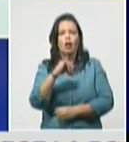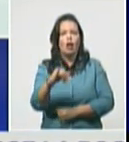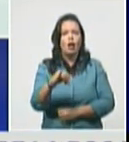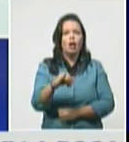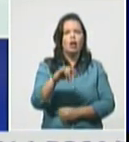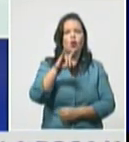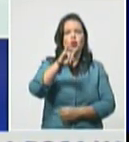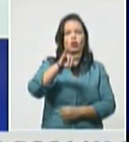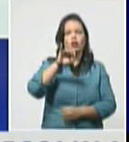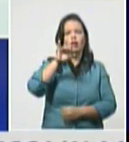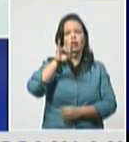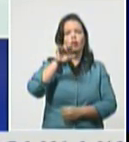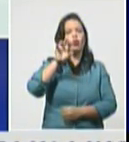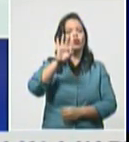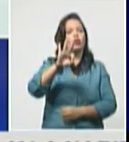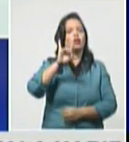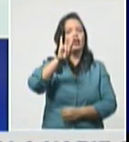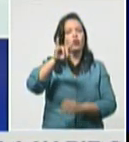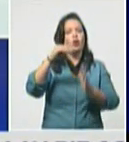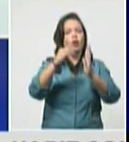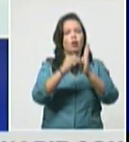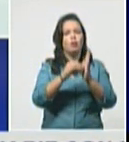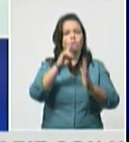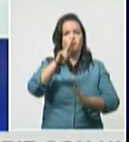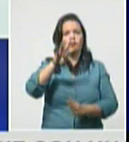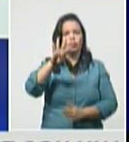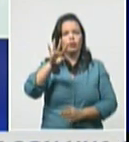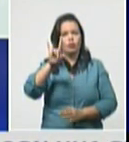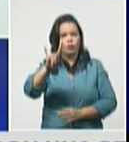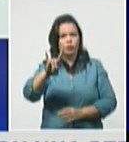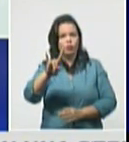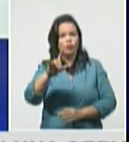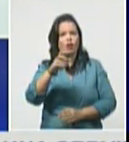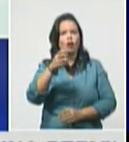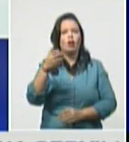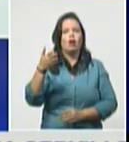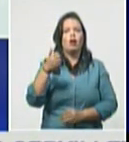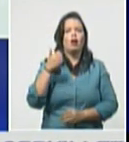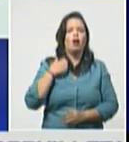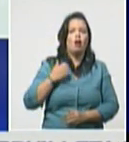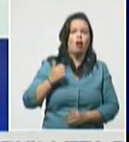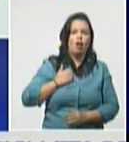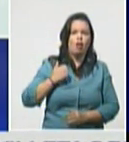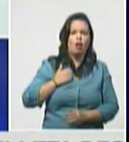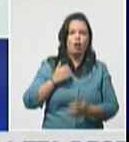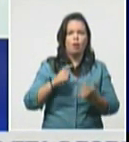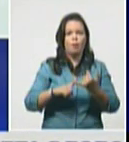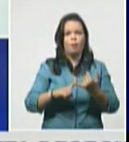89.149, Canadá, Alemania, China